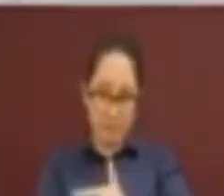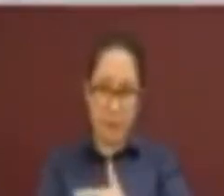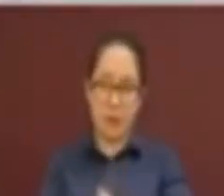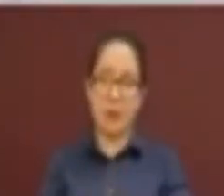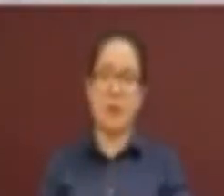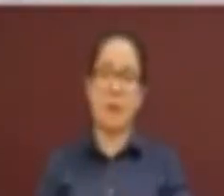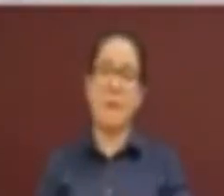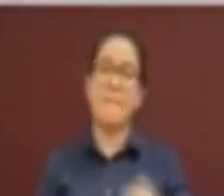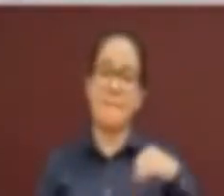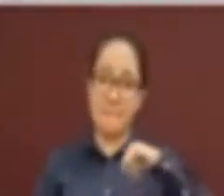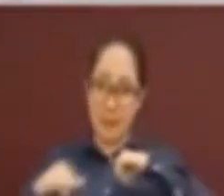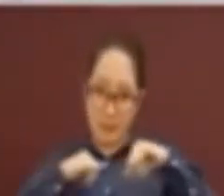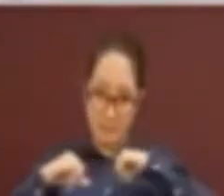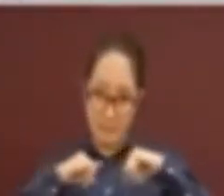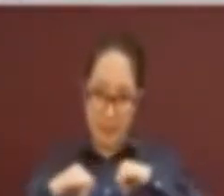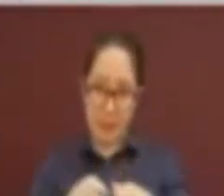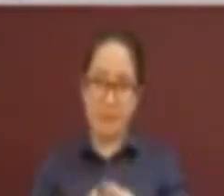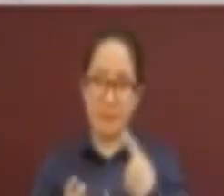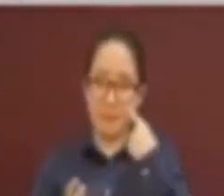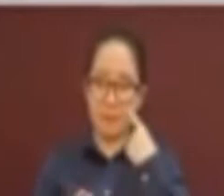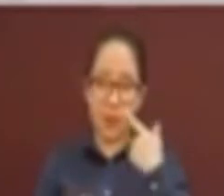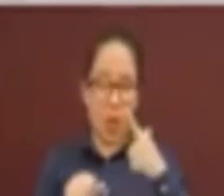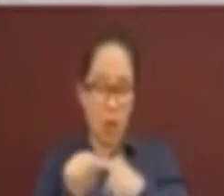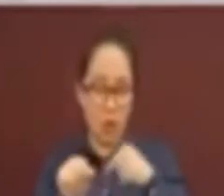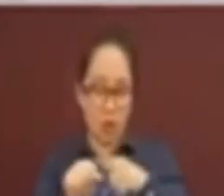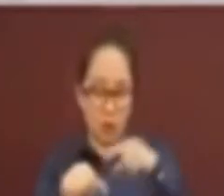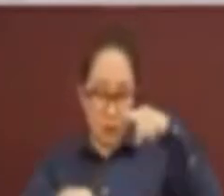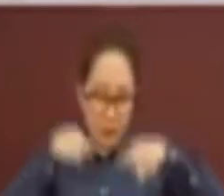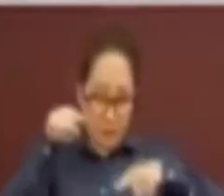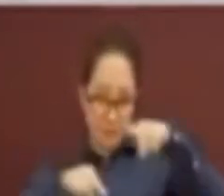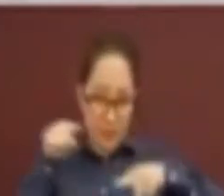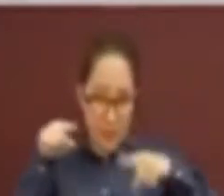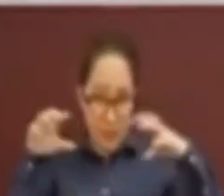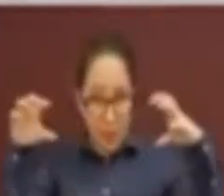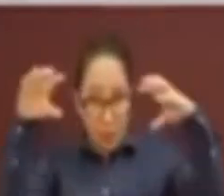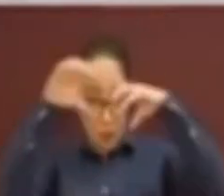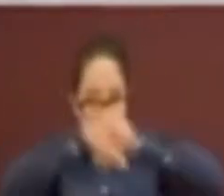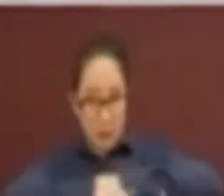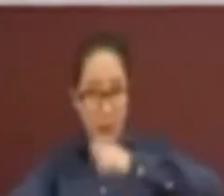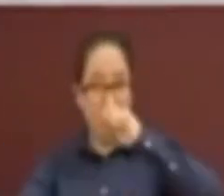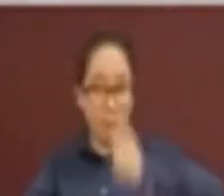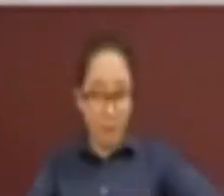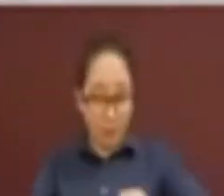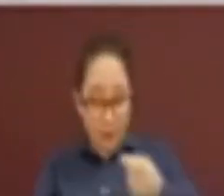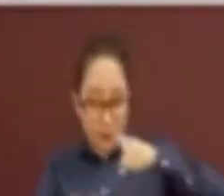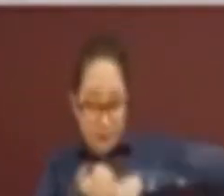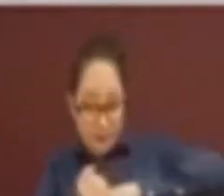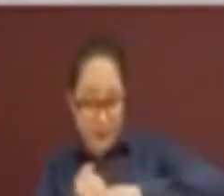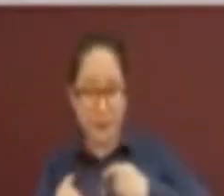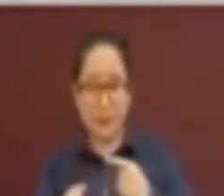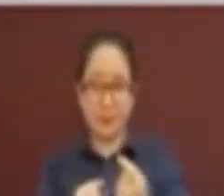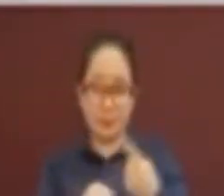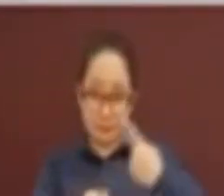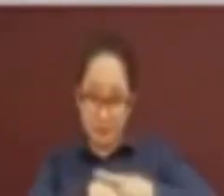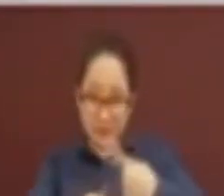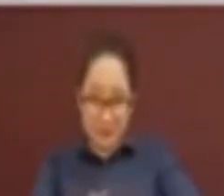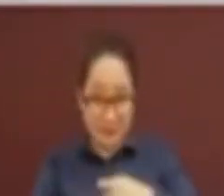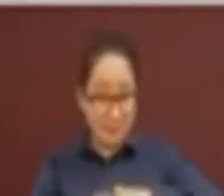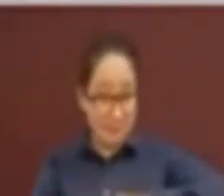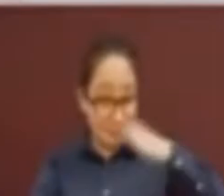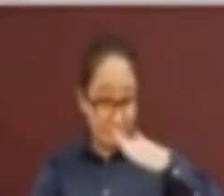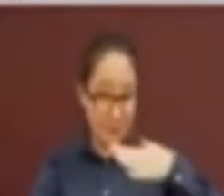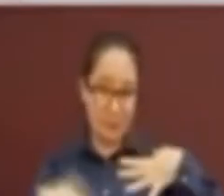están representados en el mapa vean el color más obscuro significa mayor carga de enfermedad y por lo tanto